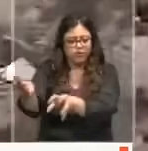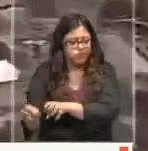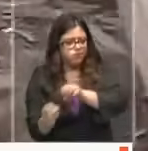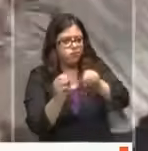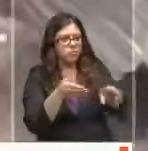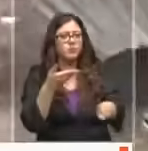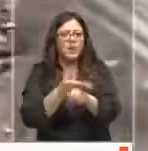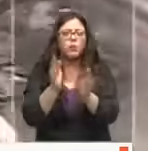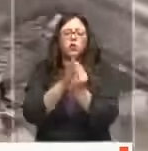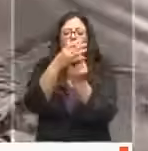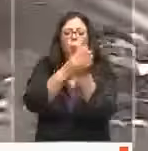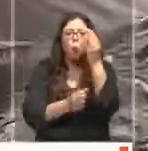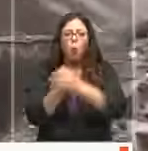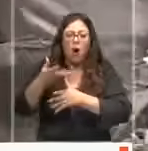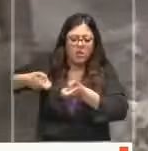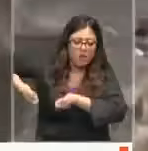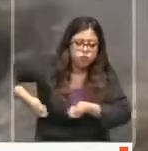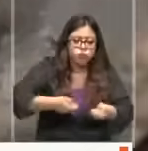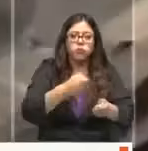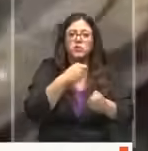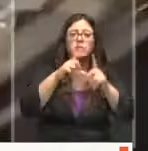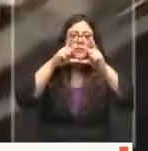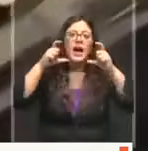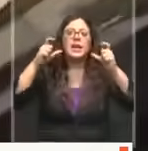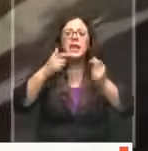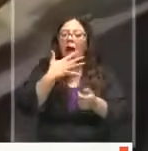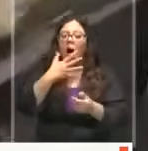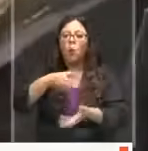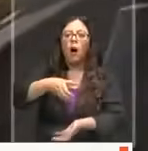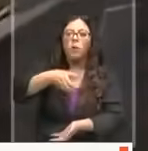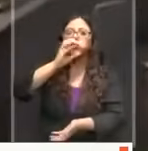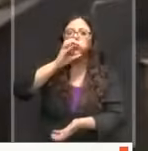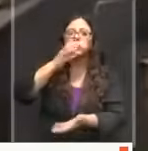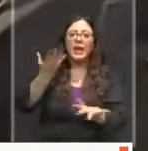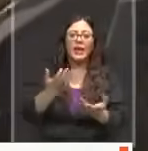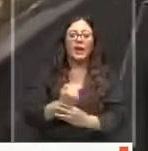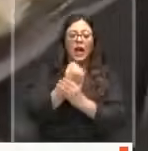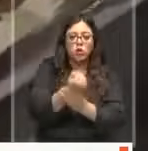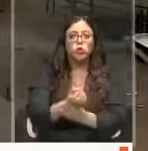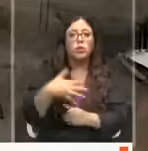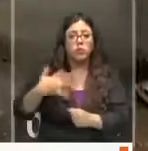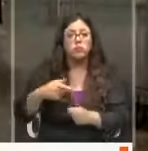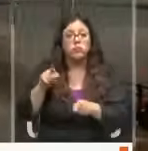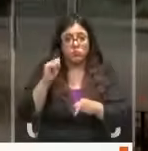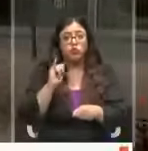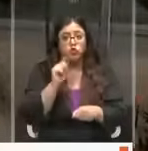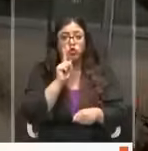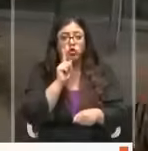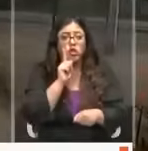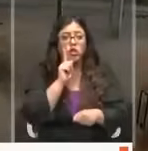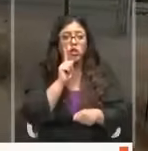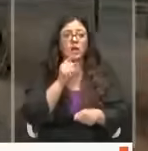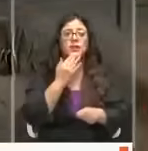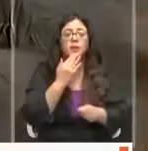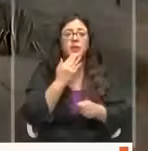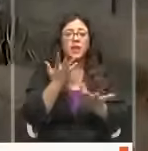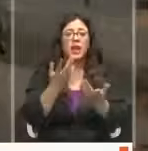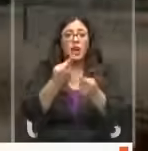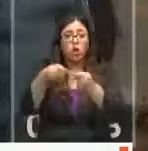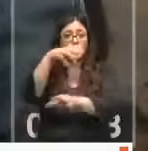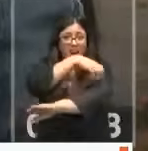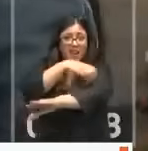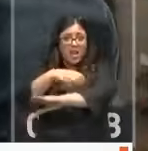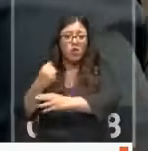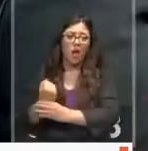Piden guantes, carretillas, agua o mascarillas como aportes primordiales, y les han llegado. La mano de obra incluso ha viajado desde otras